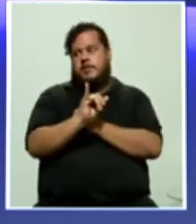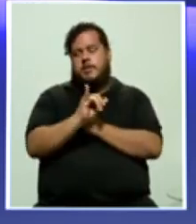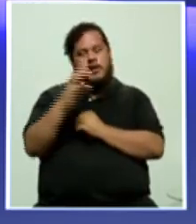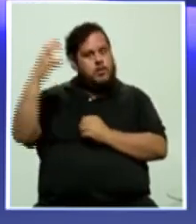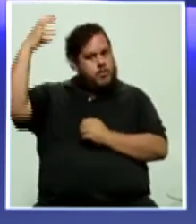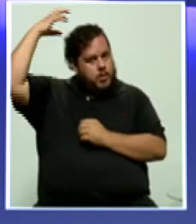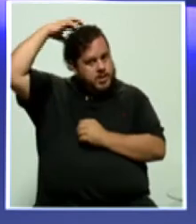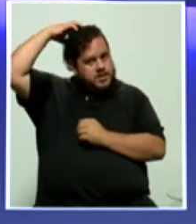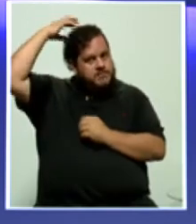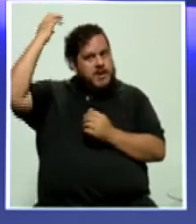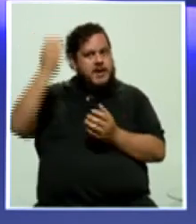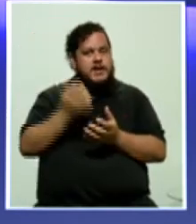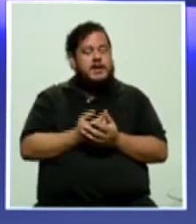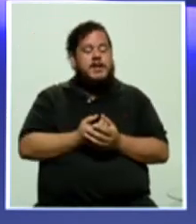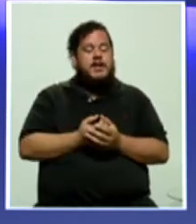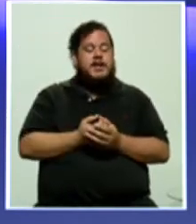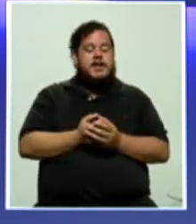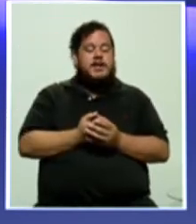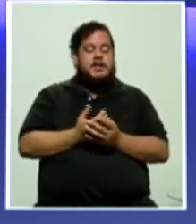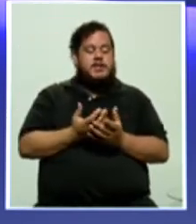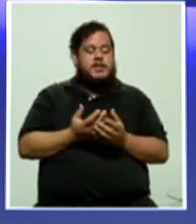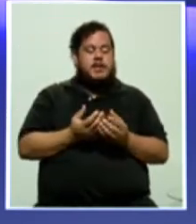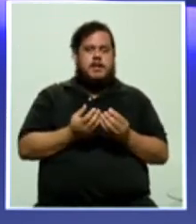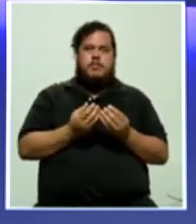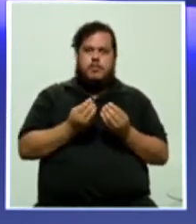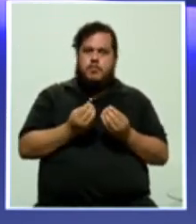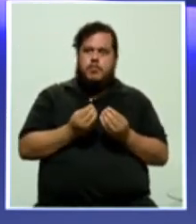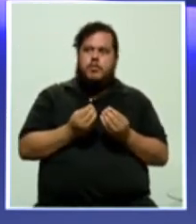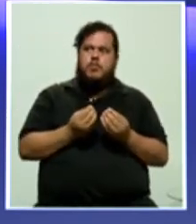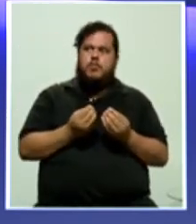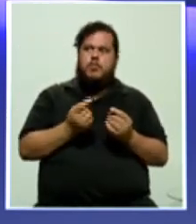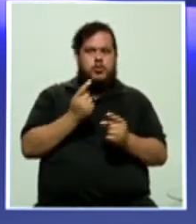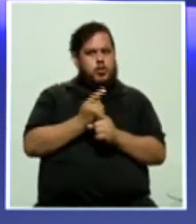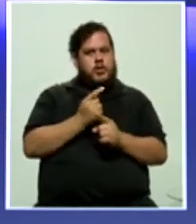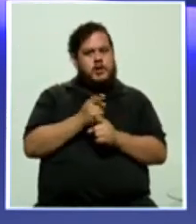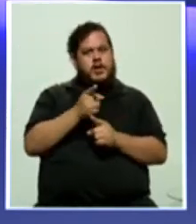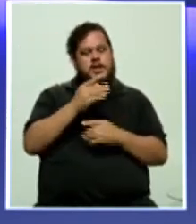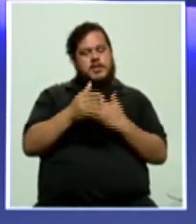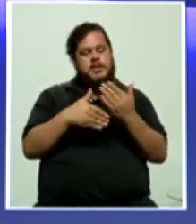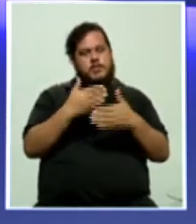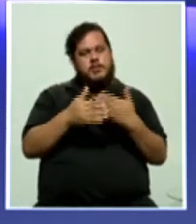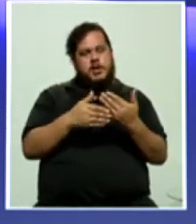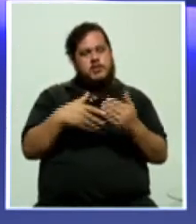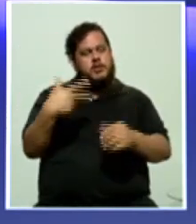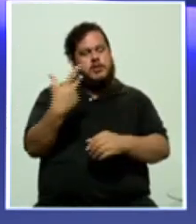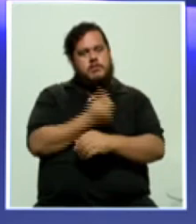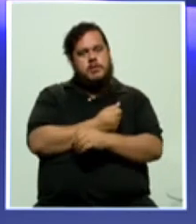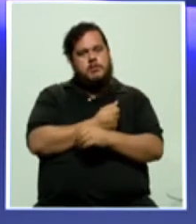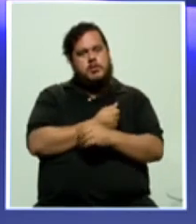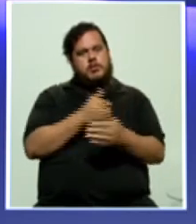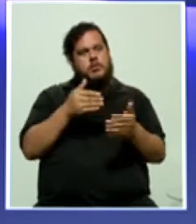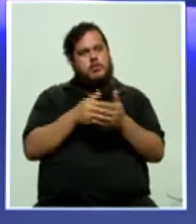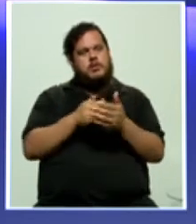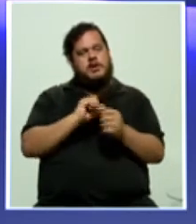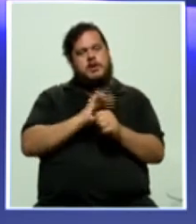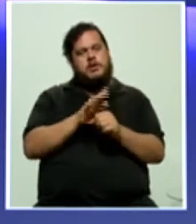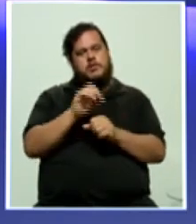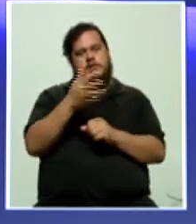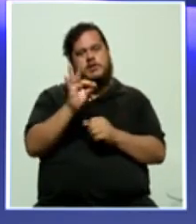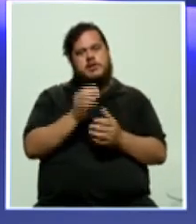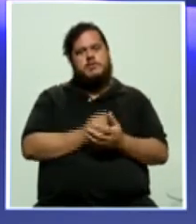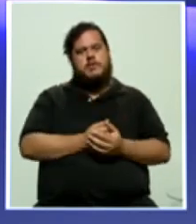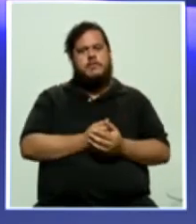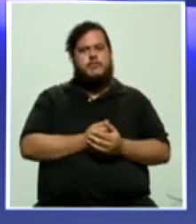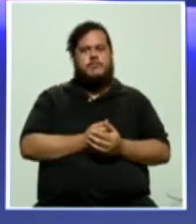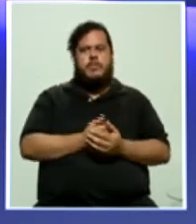sido muy efectivos en este proceso de vacunación masiva contra la COVID-19.